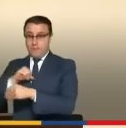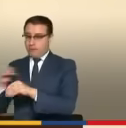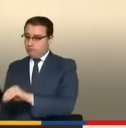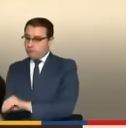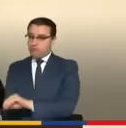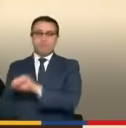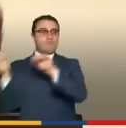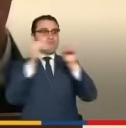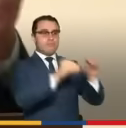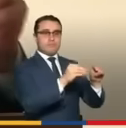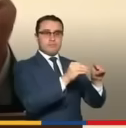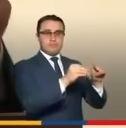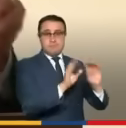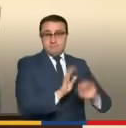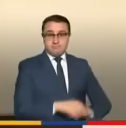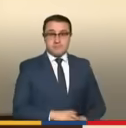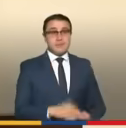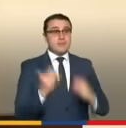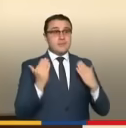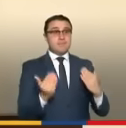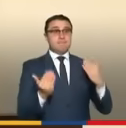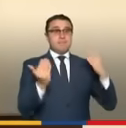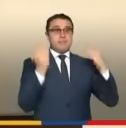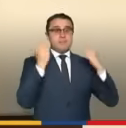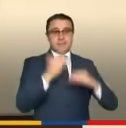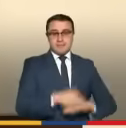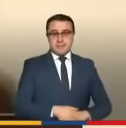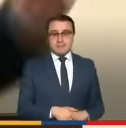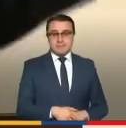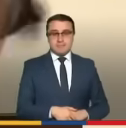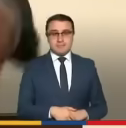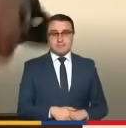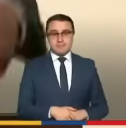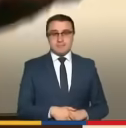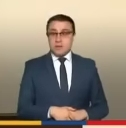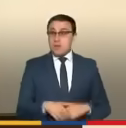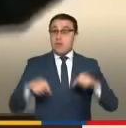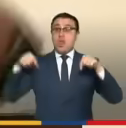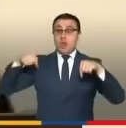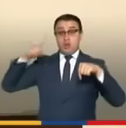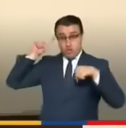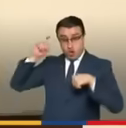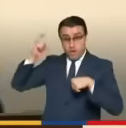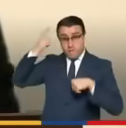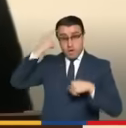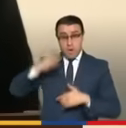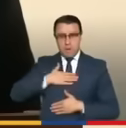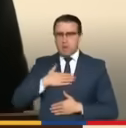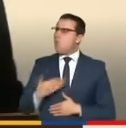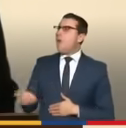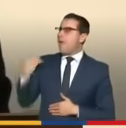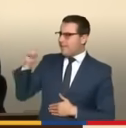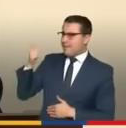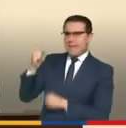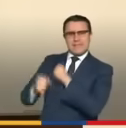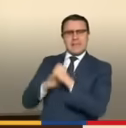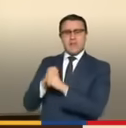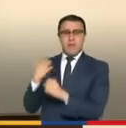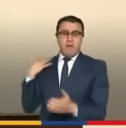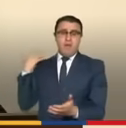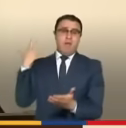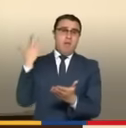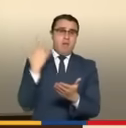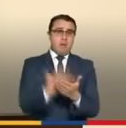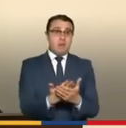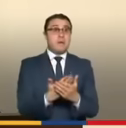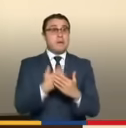Eso ha salvado el déficit fiscal en Colombia. Y esto no es de este gobierno, viene de 10 años para acá.